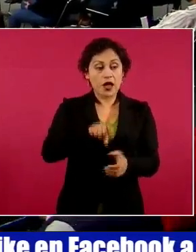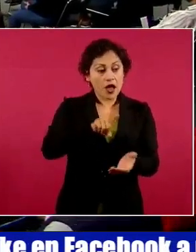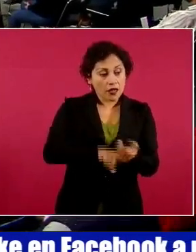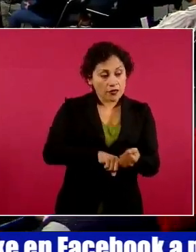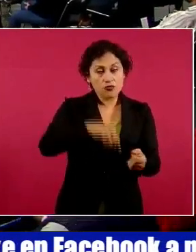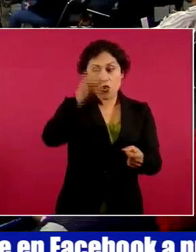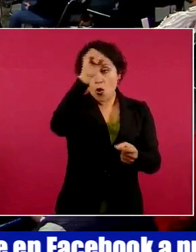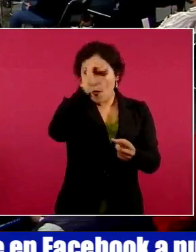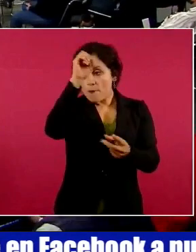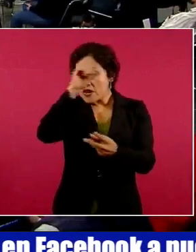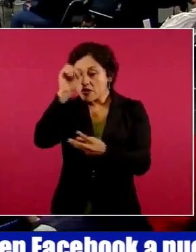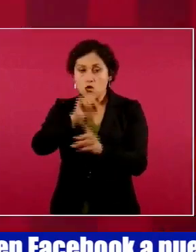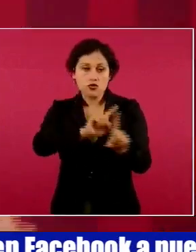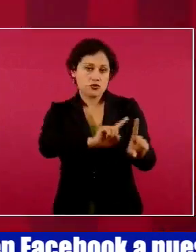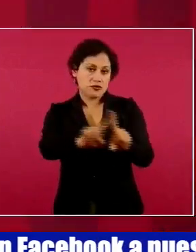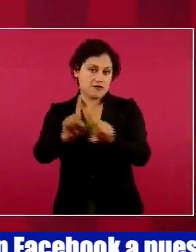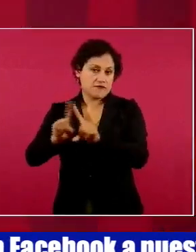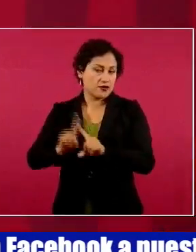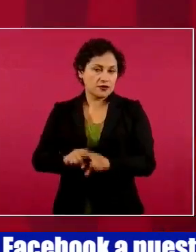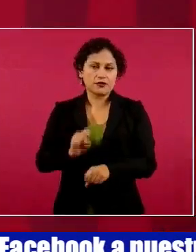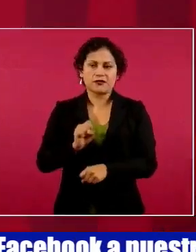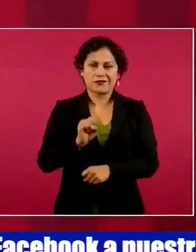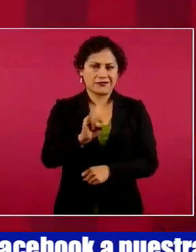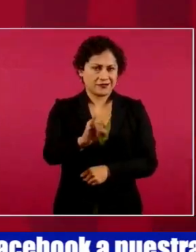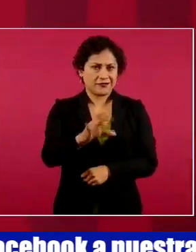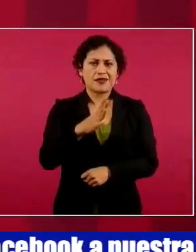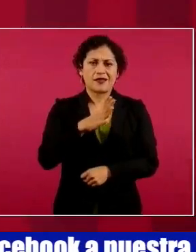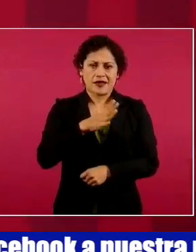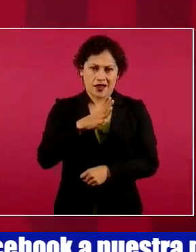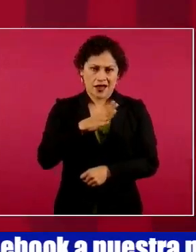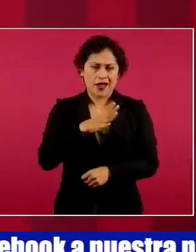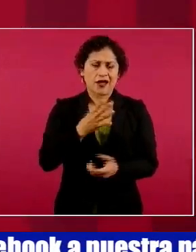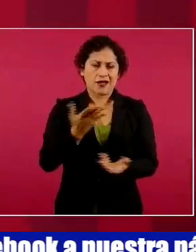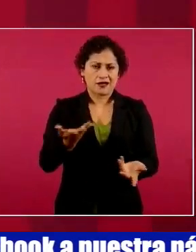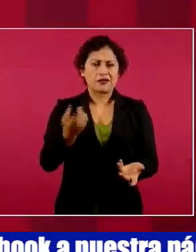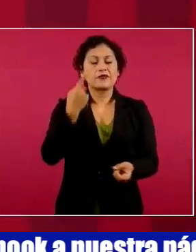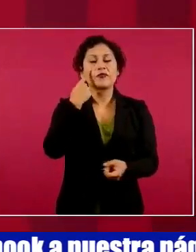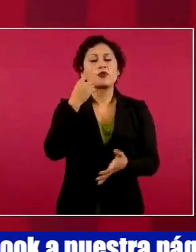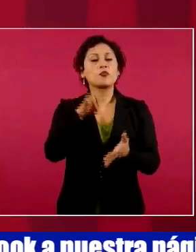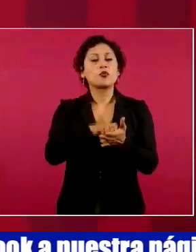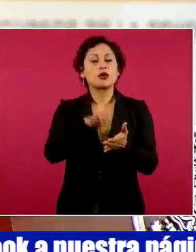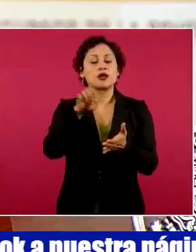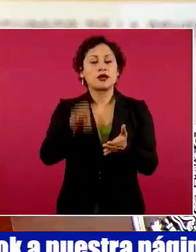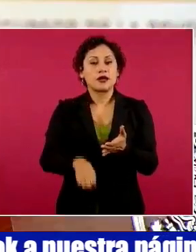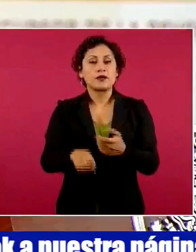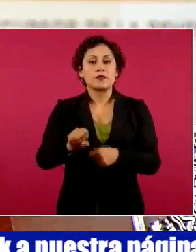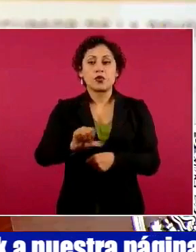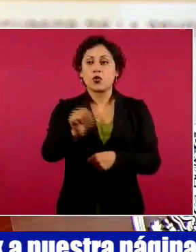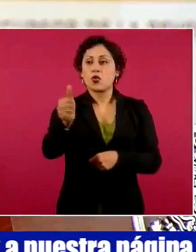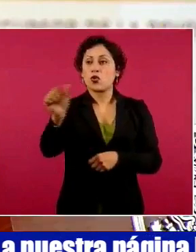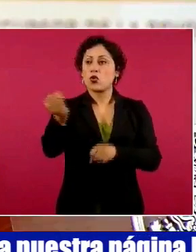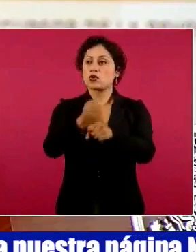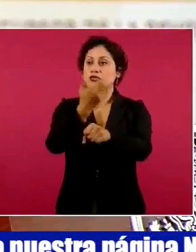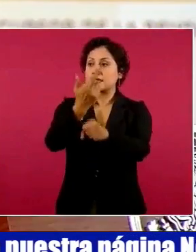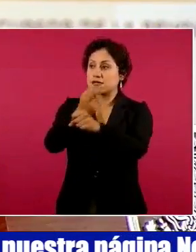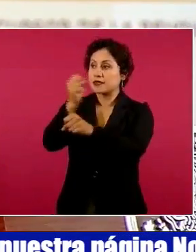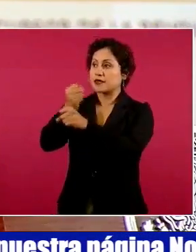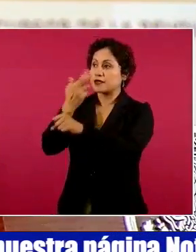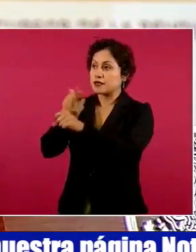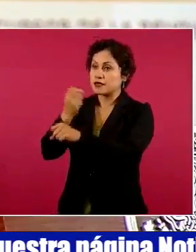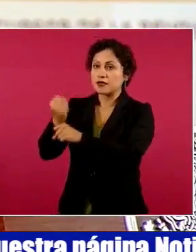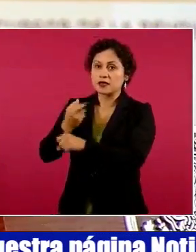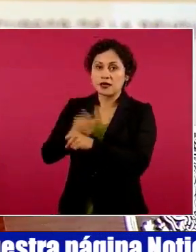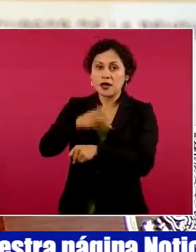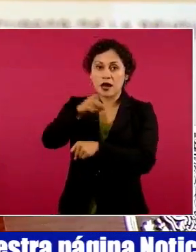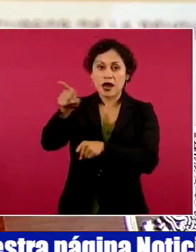dónde robar. Y antes se sentían los únicos. Digo que los únicos periodistas, los únicos